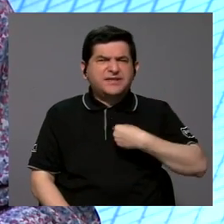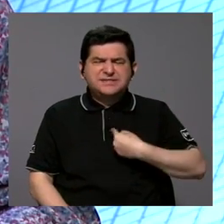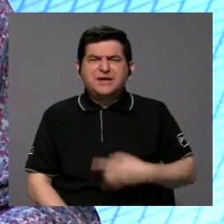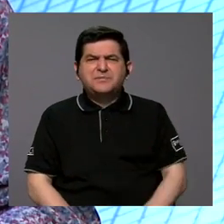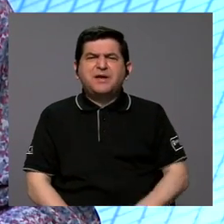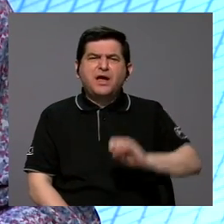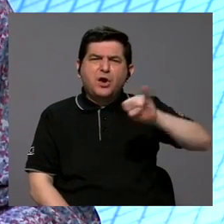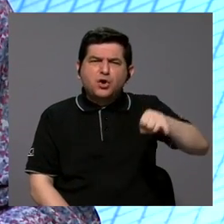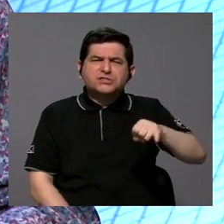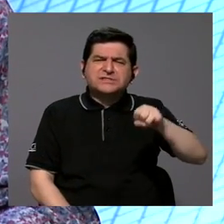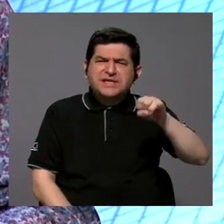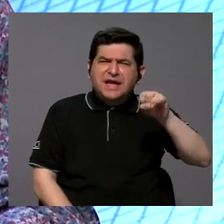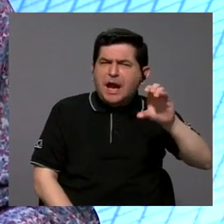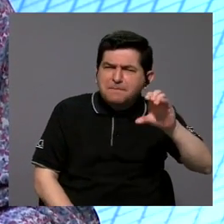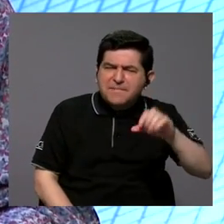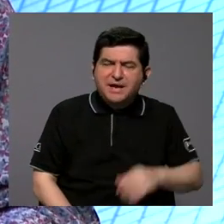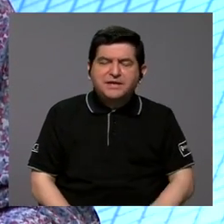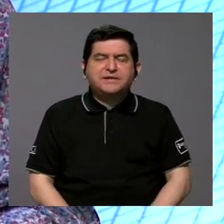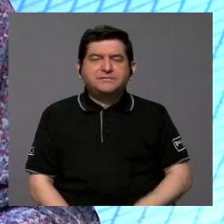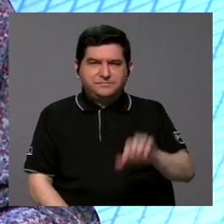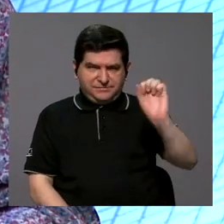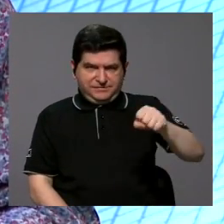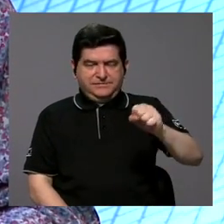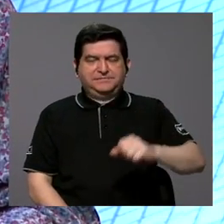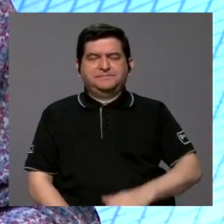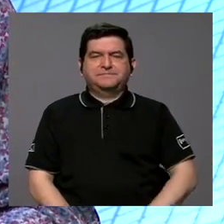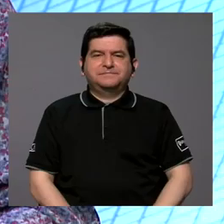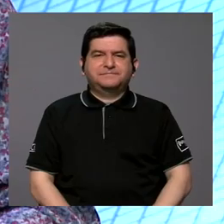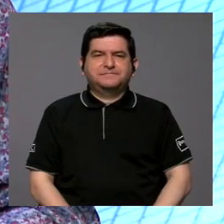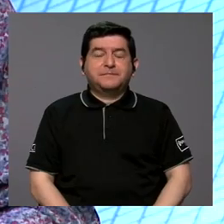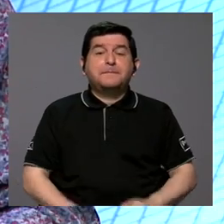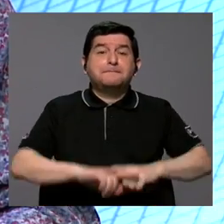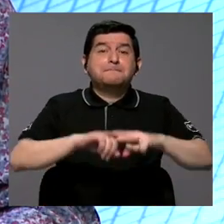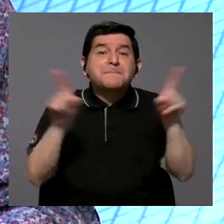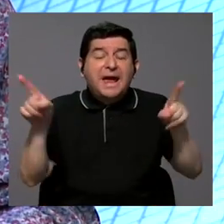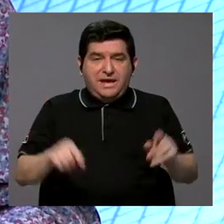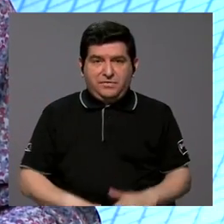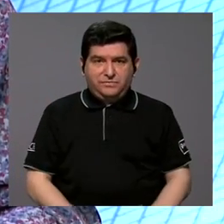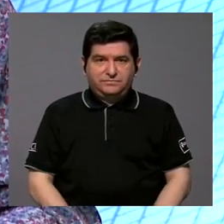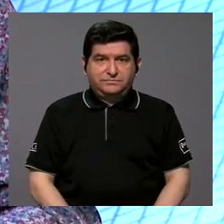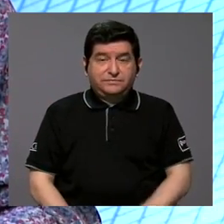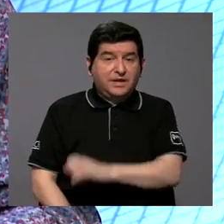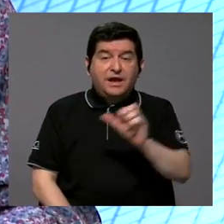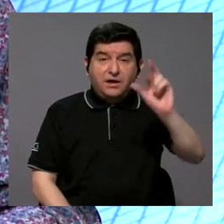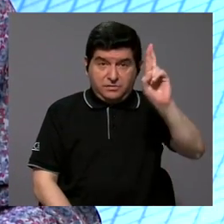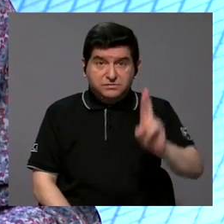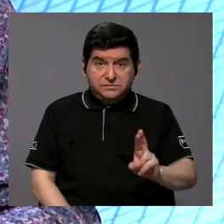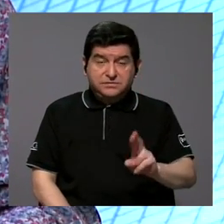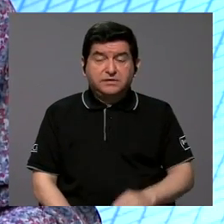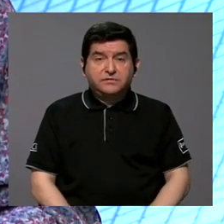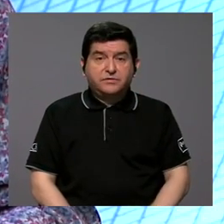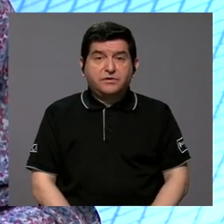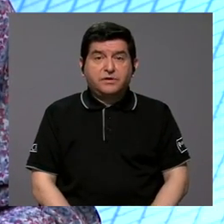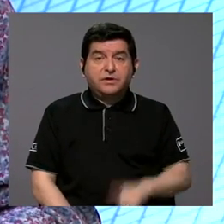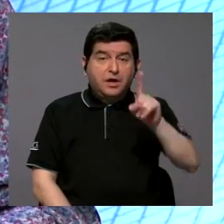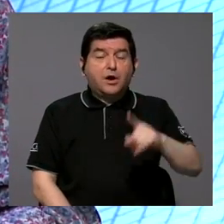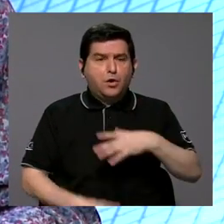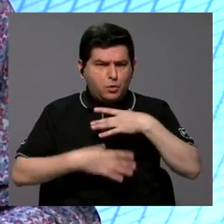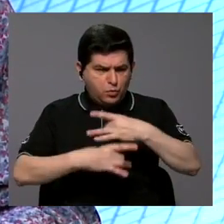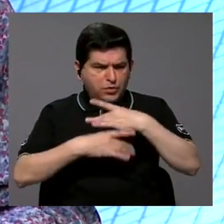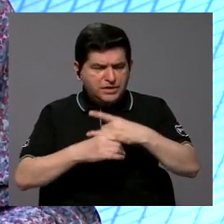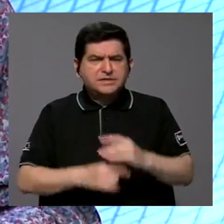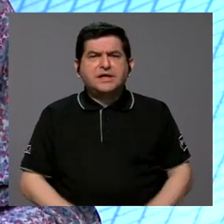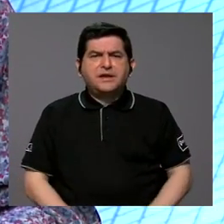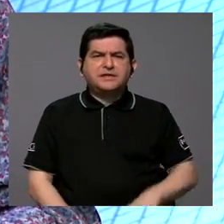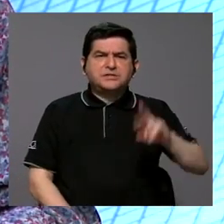José Capani, algo así. José Capani. Sí. Pero fíjate que en Costa Rica hubo un auge en el